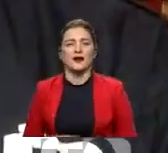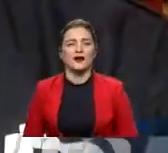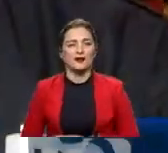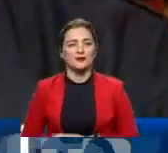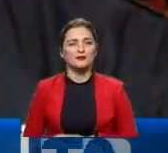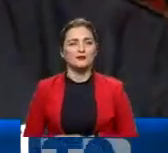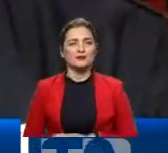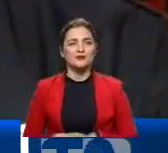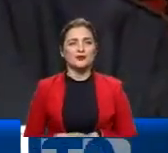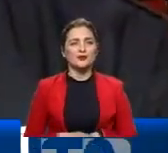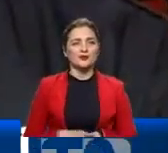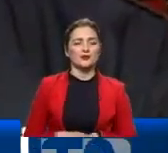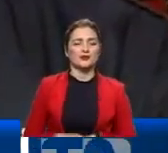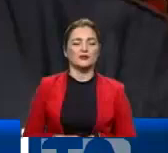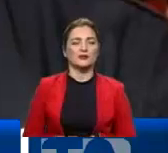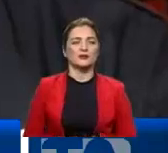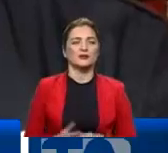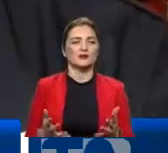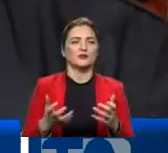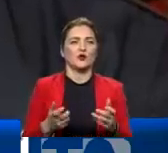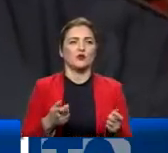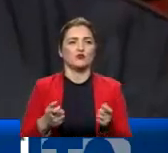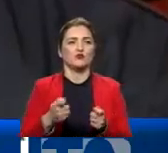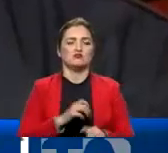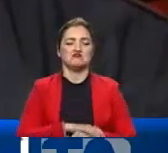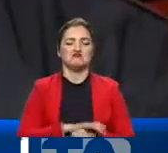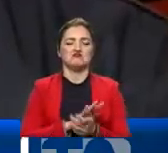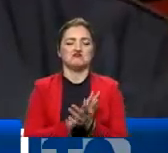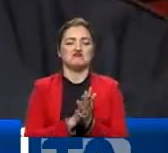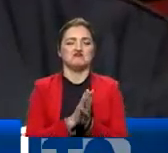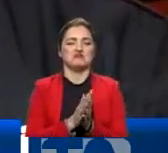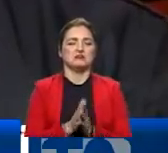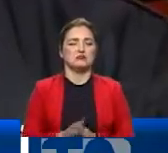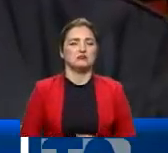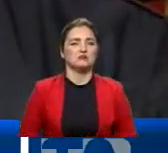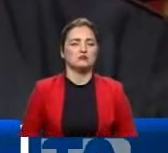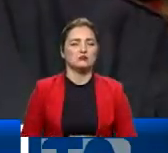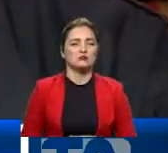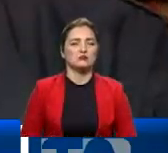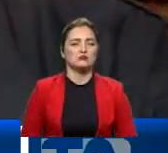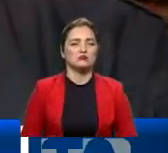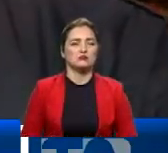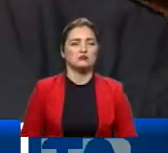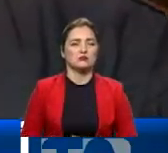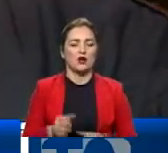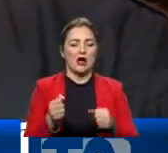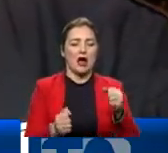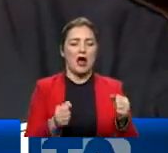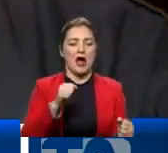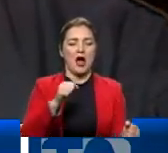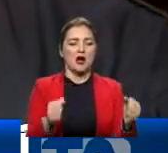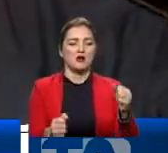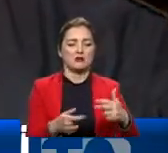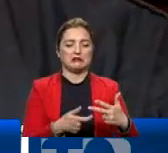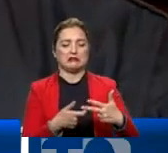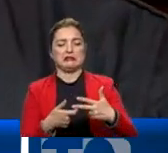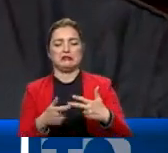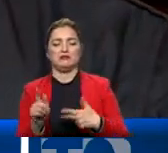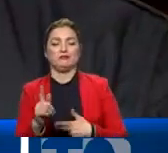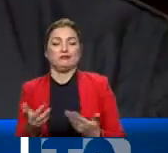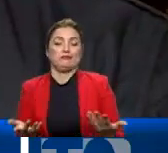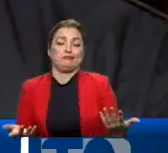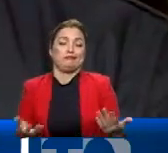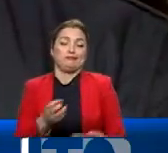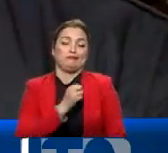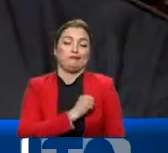que en estos operativos no existan detenidos, que no existan autos levantados, pero lamentablemente todavía